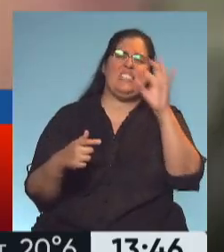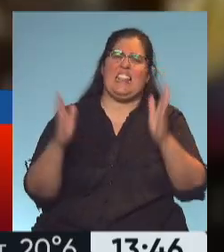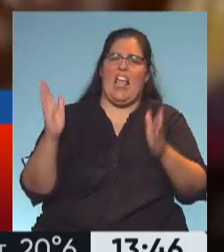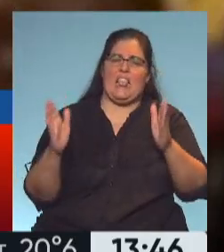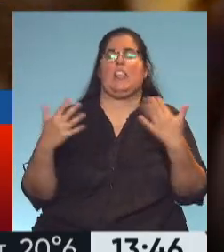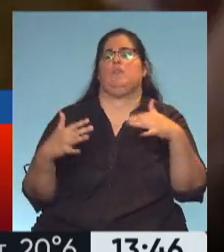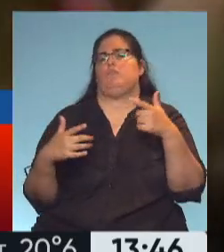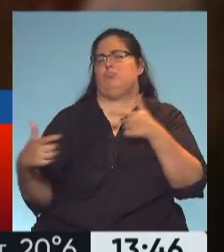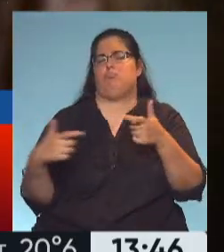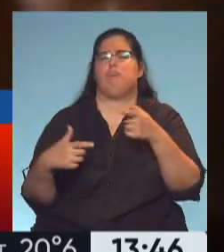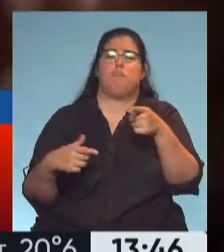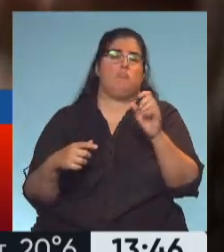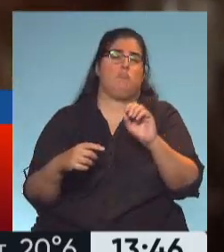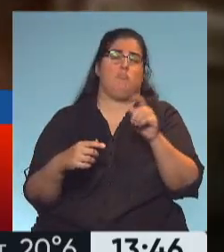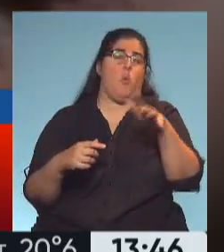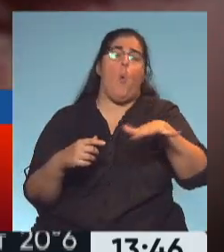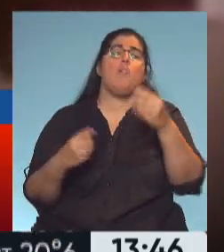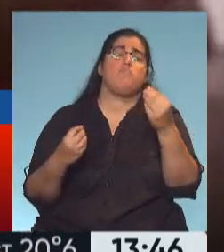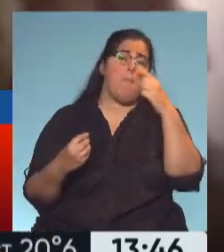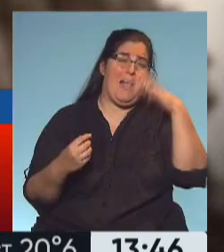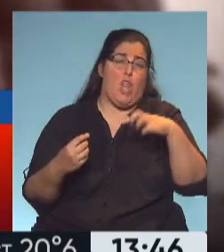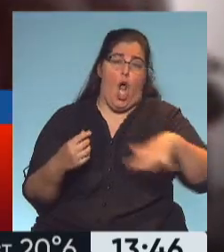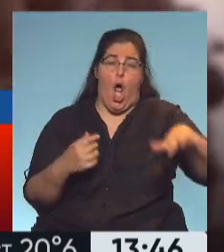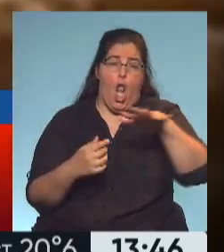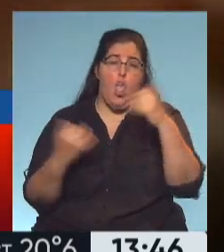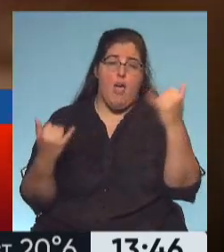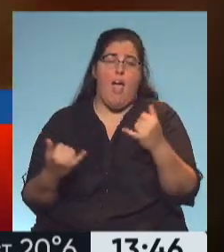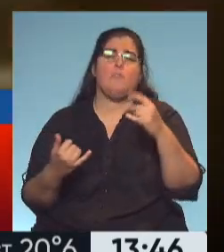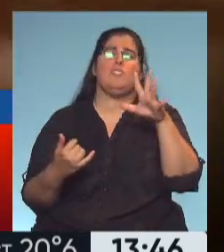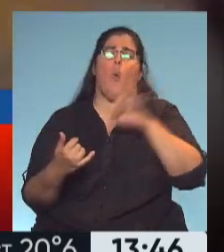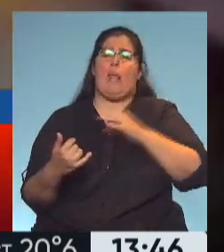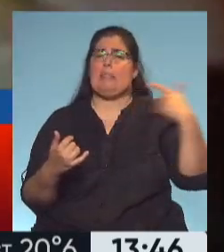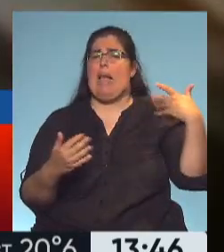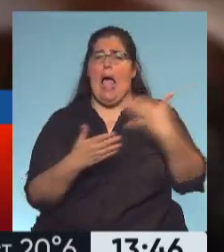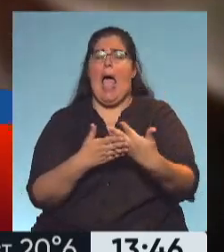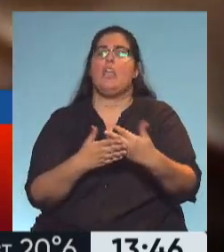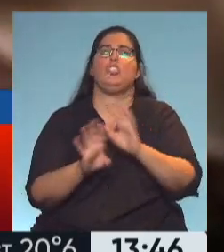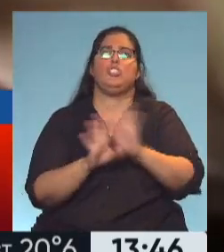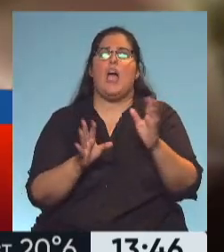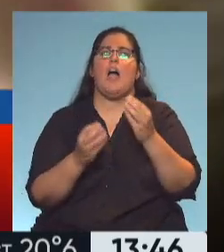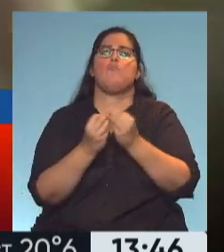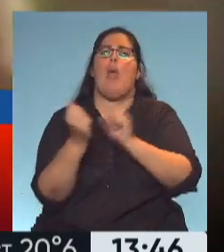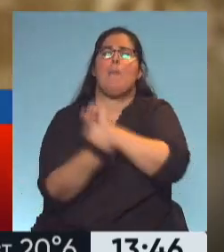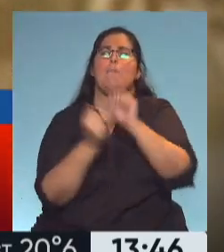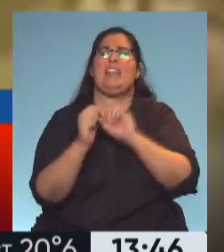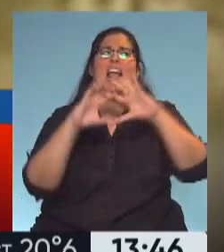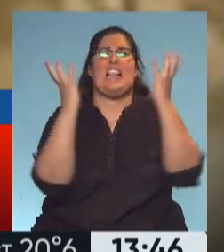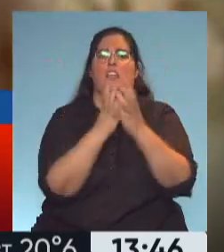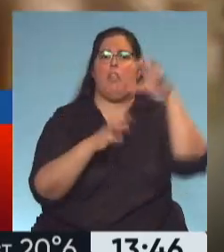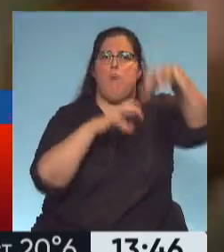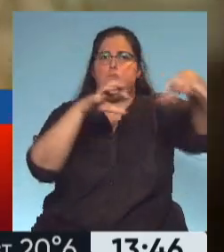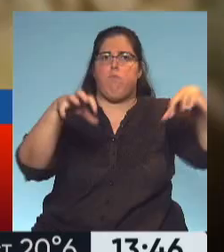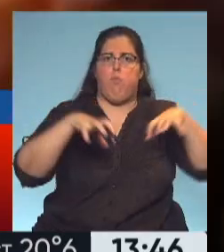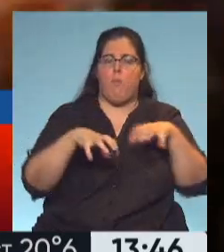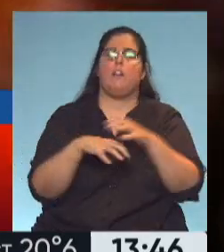Se caracteriza por ser una zona petrolera, en donde desde hace más de 50 años se asentaron multinacionales. Esto